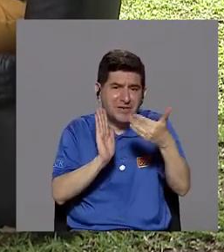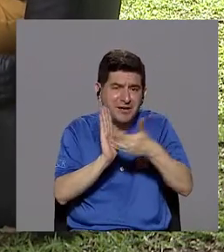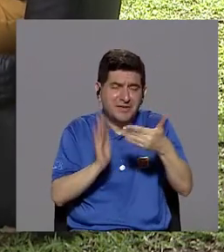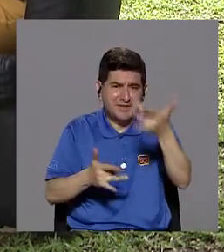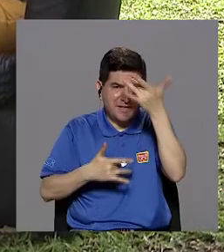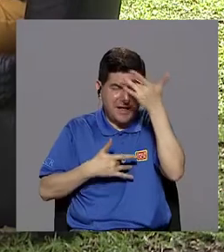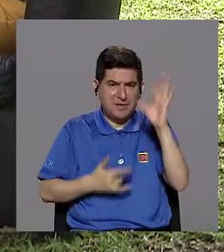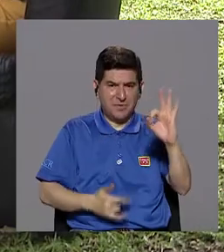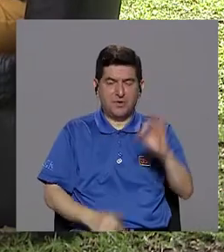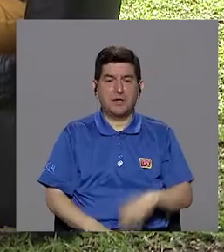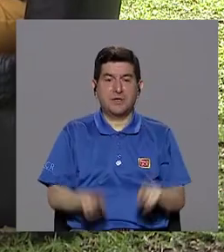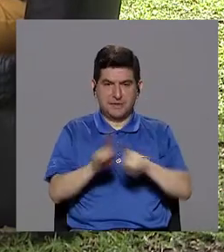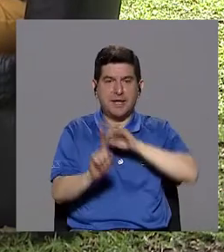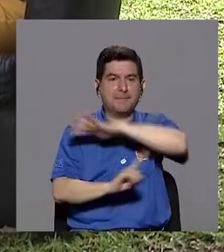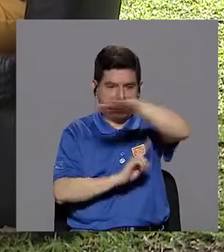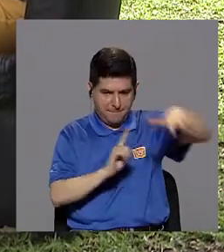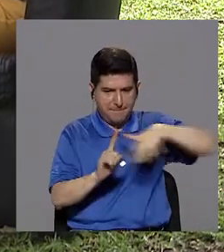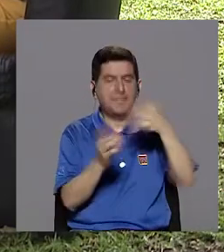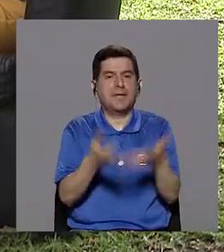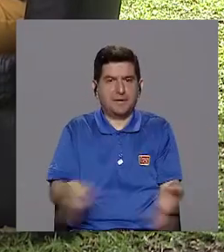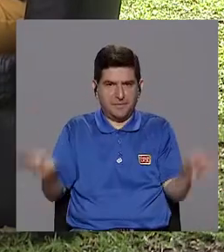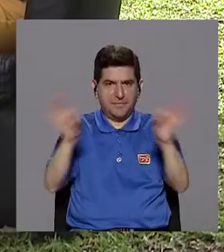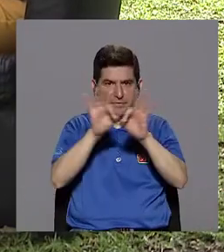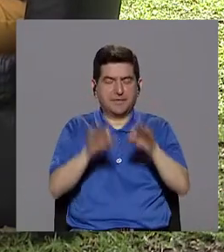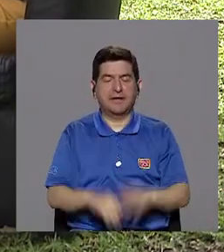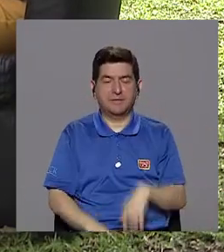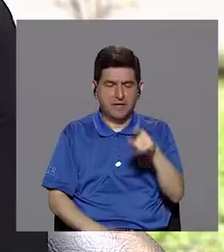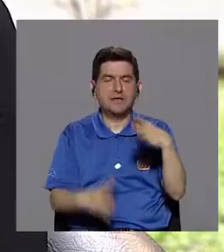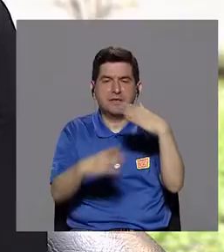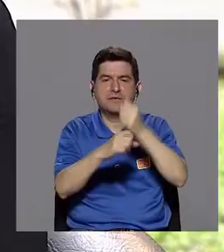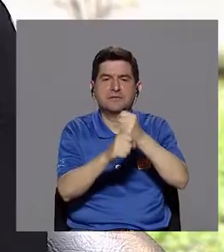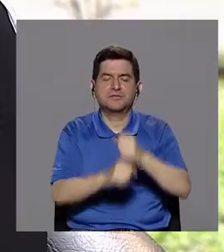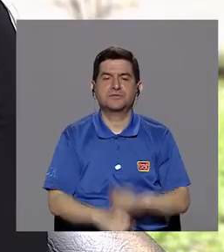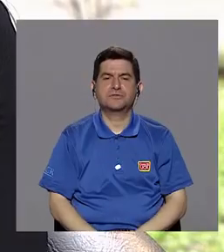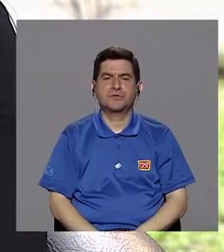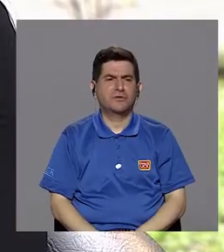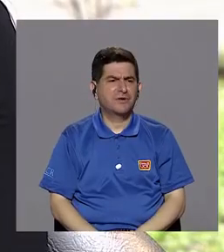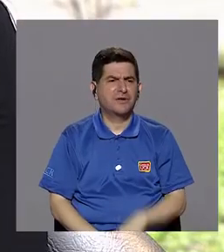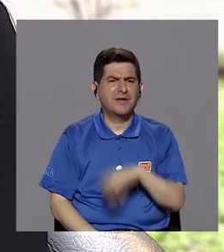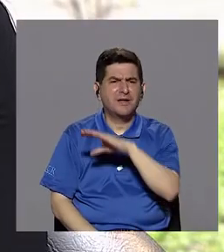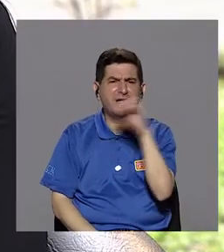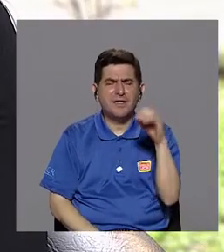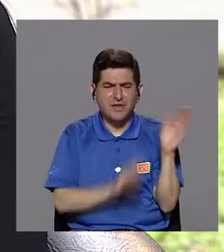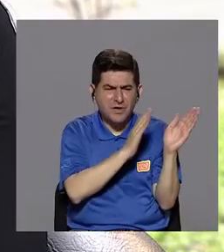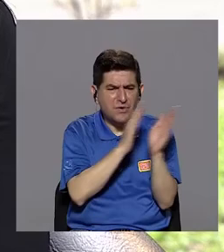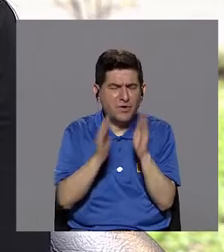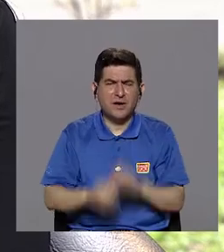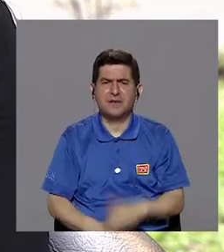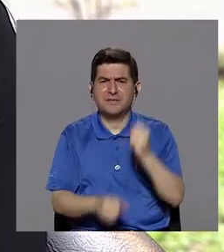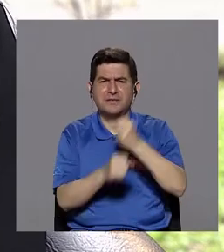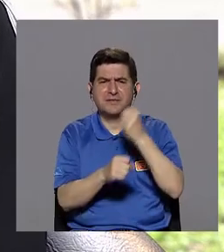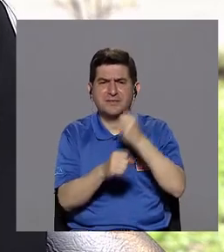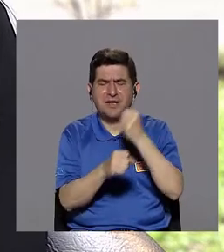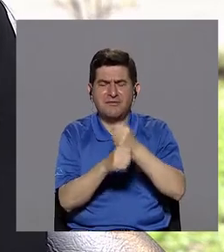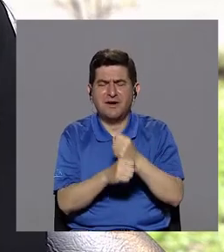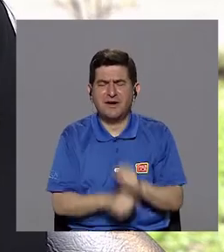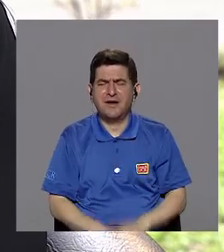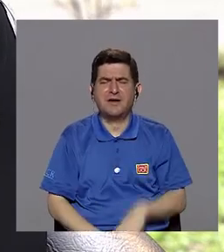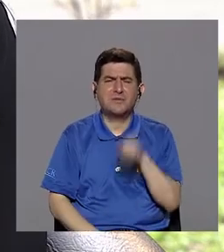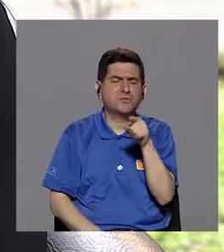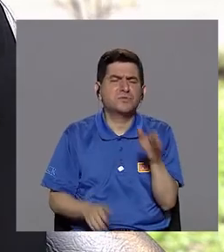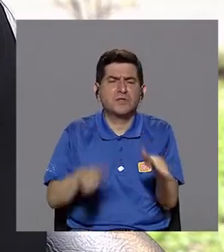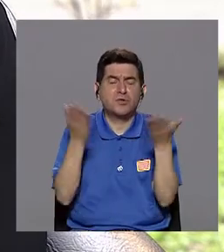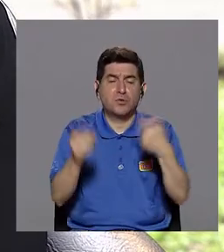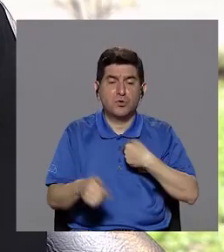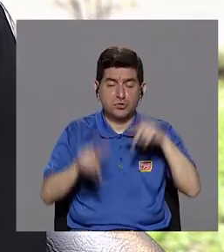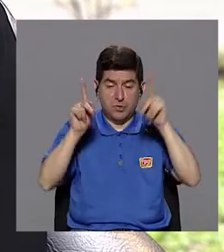su entorno. Uh-huh. Entonces, eso es lo que se está haciendo. Uh-huh. ¿Cómo se organizan? ¿Con quiénes trabajan? En términos, ¿cómo, digamos, si